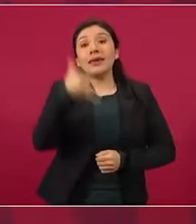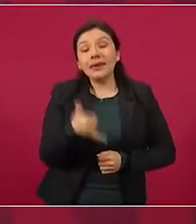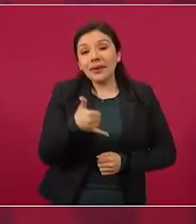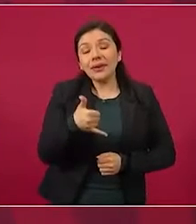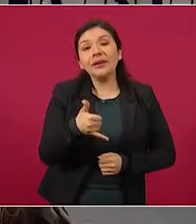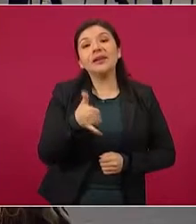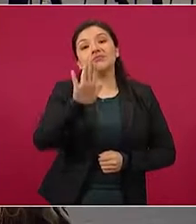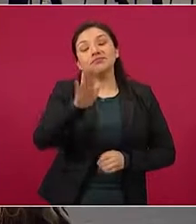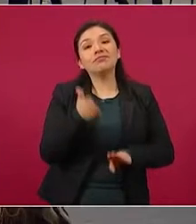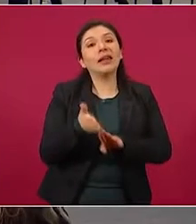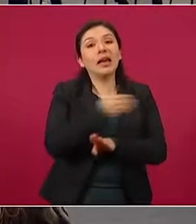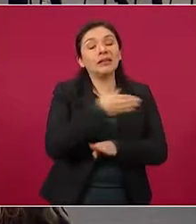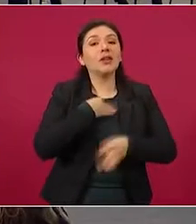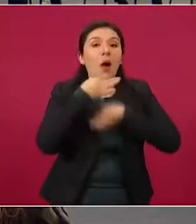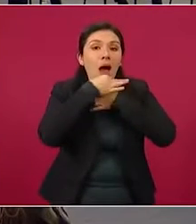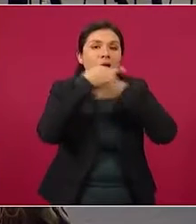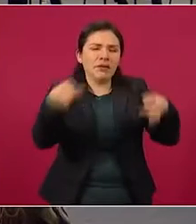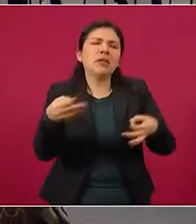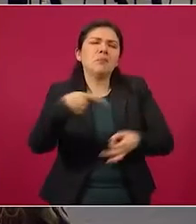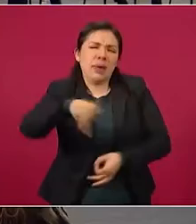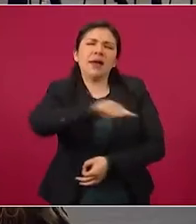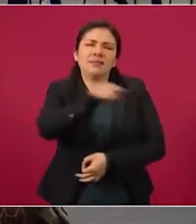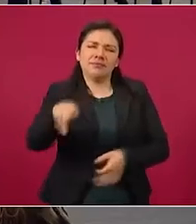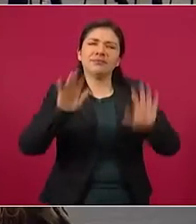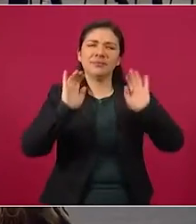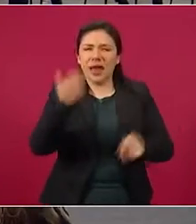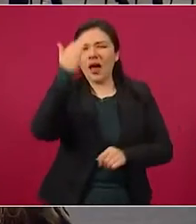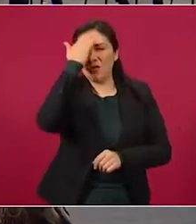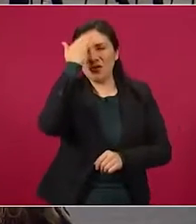advertir, aunque es muy obvio,